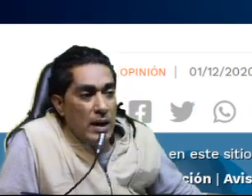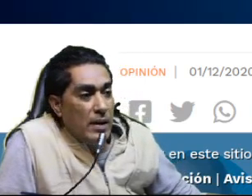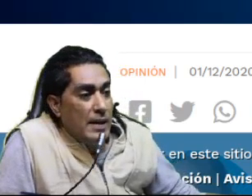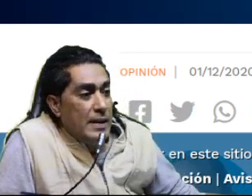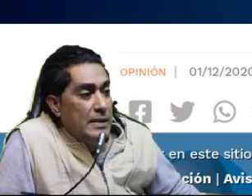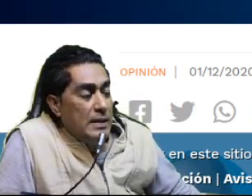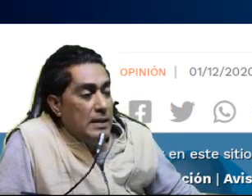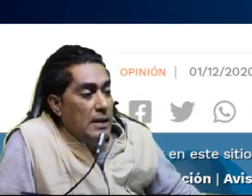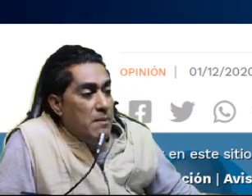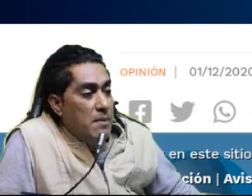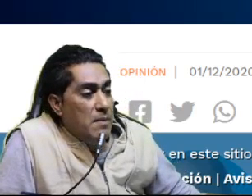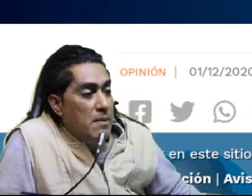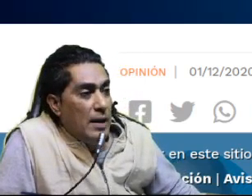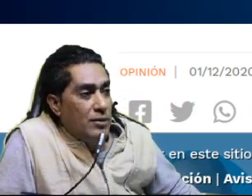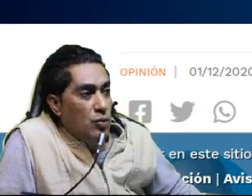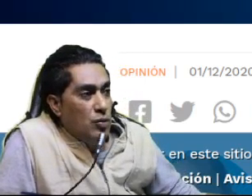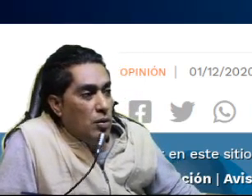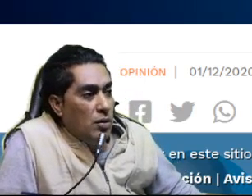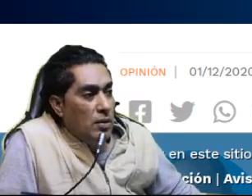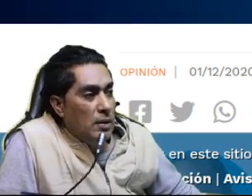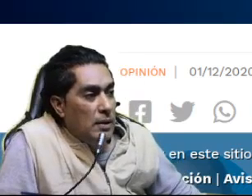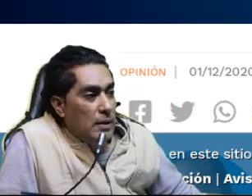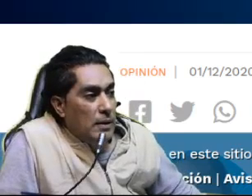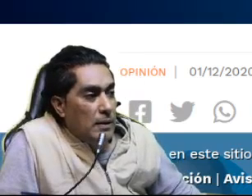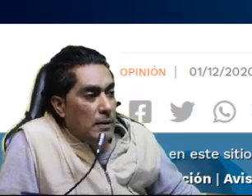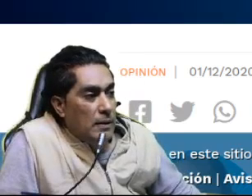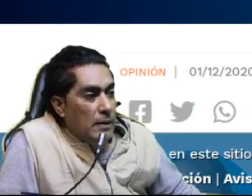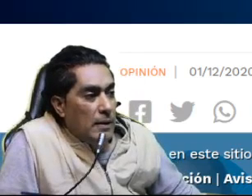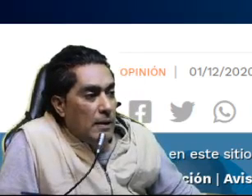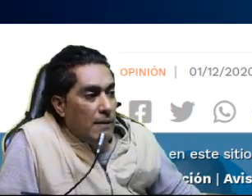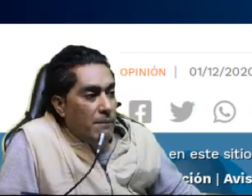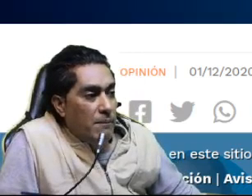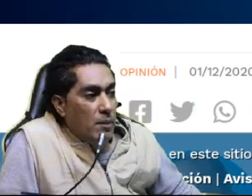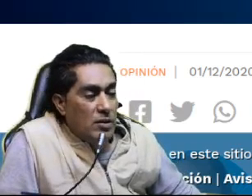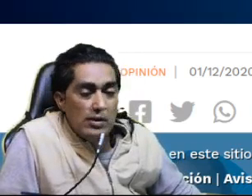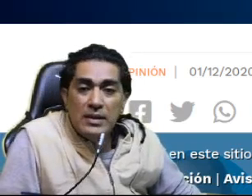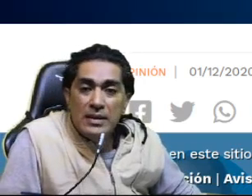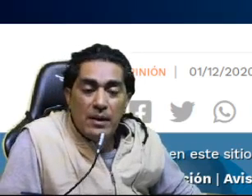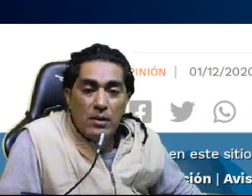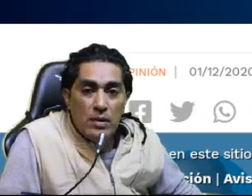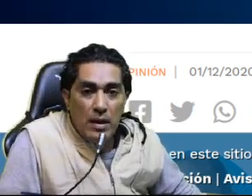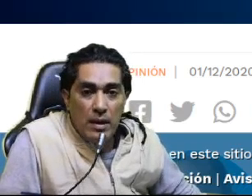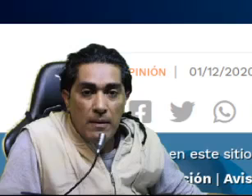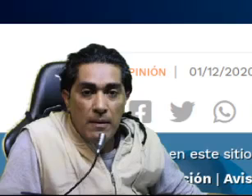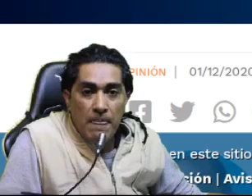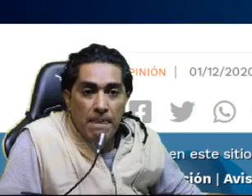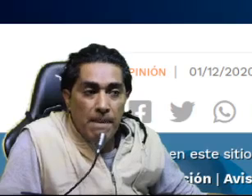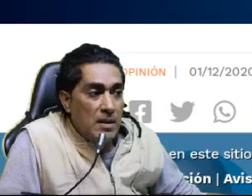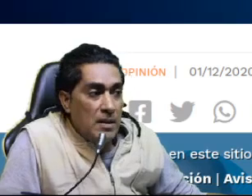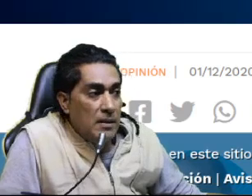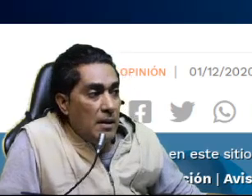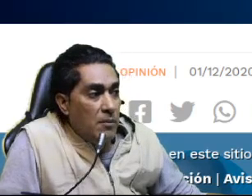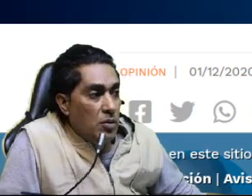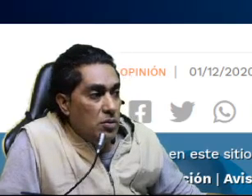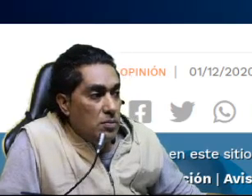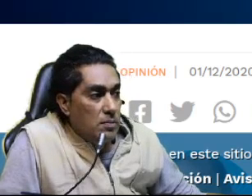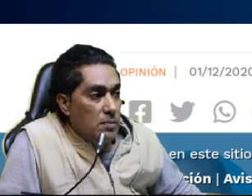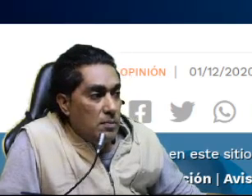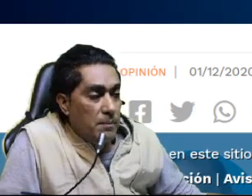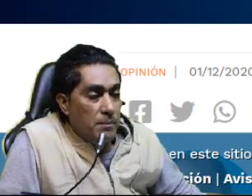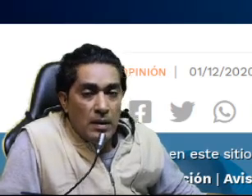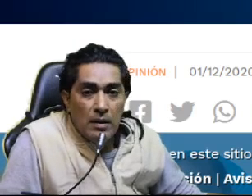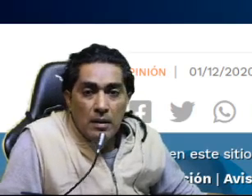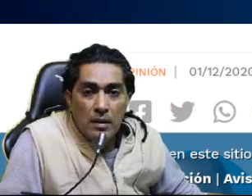vacunada. Ese es el meollo del asunto, que la población esté vacunada. También tenemos